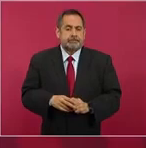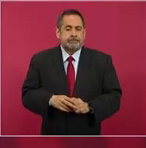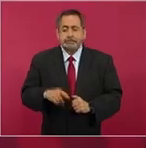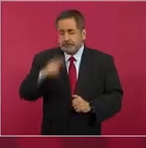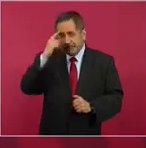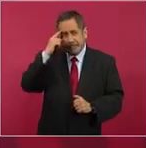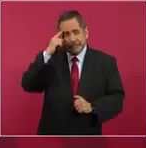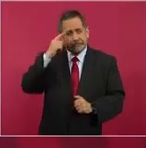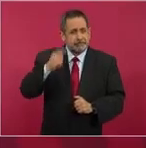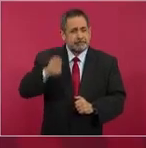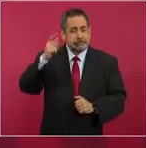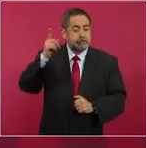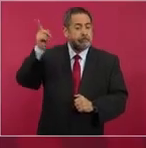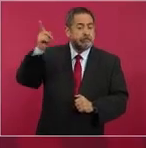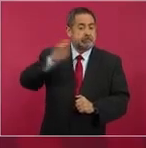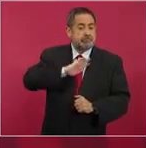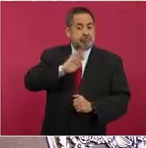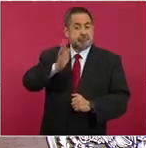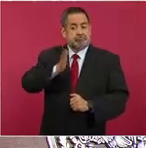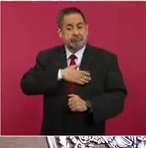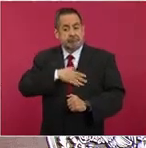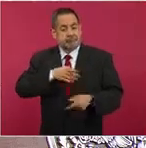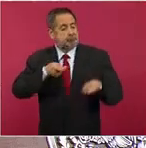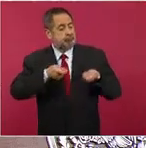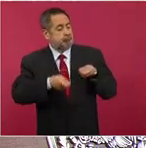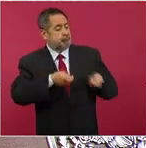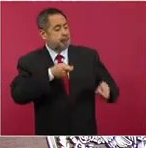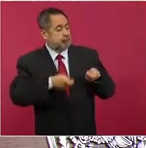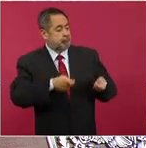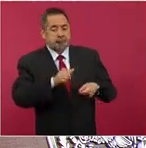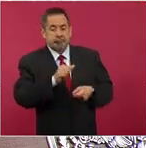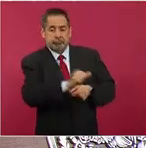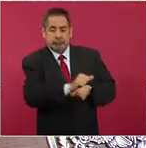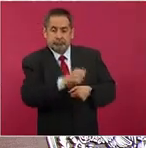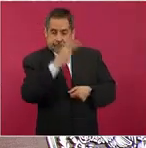Desde España se dominaba México,